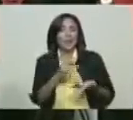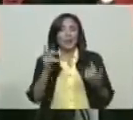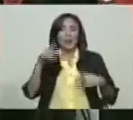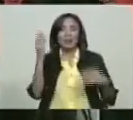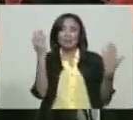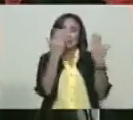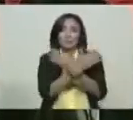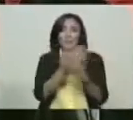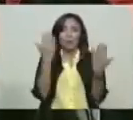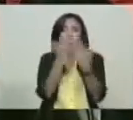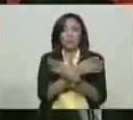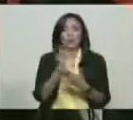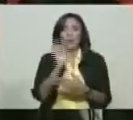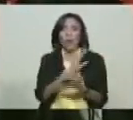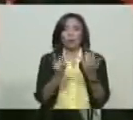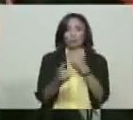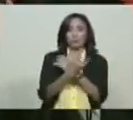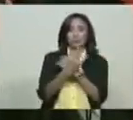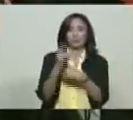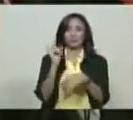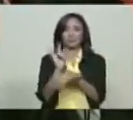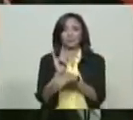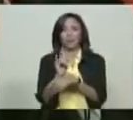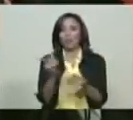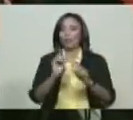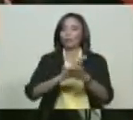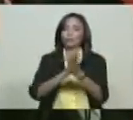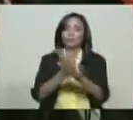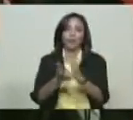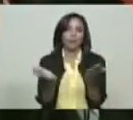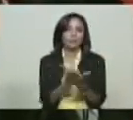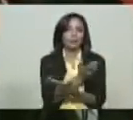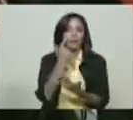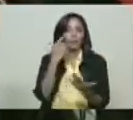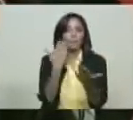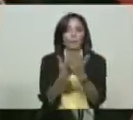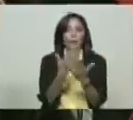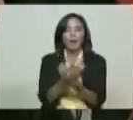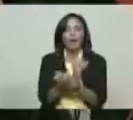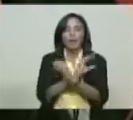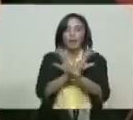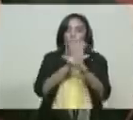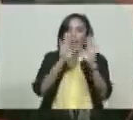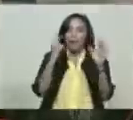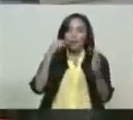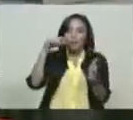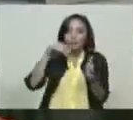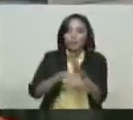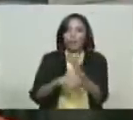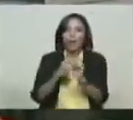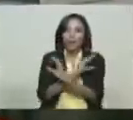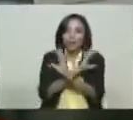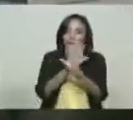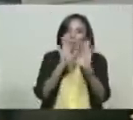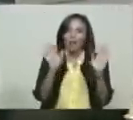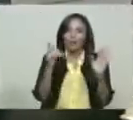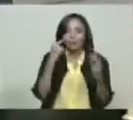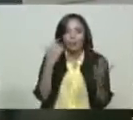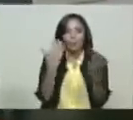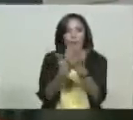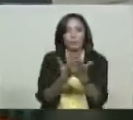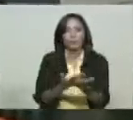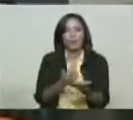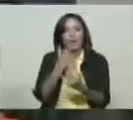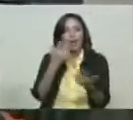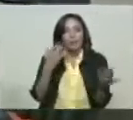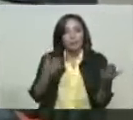con parche. No, tiempo de parche se acabó. Ahora vamos con el bisturí a fondo, adentro, a buscar el tumor y a sacar el tumor